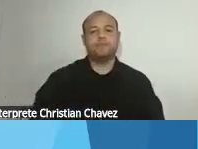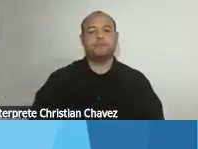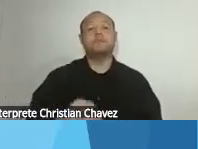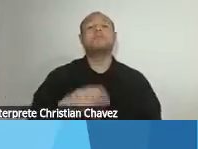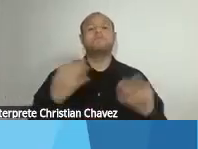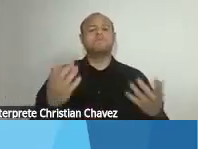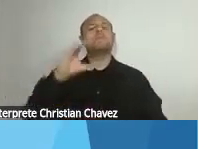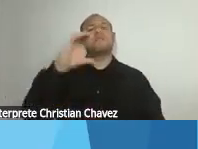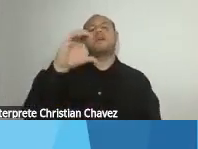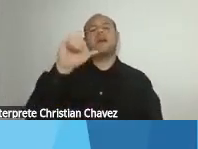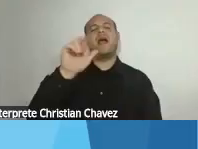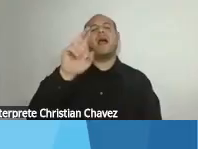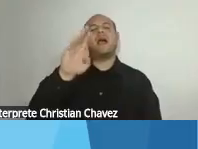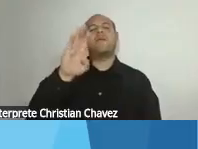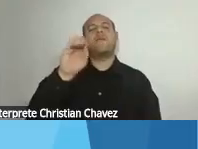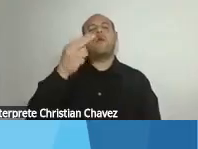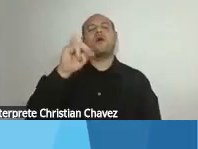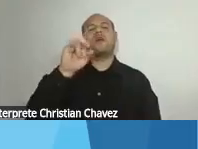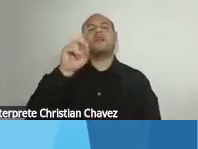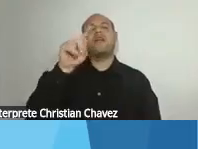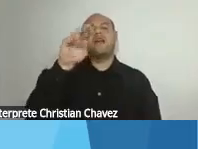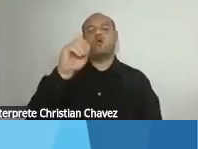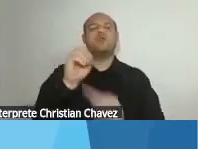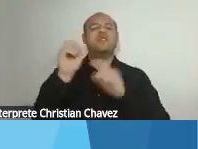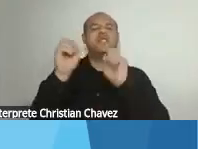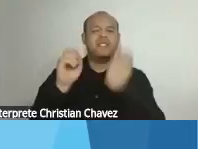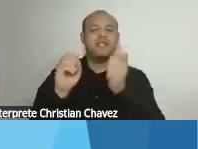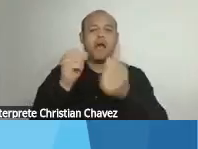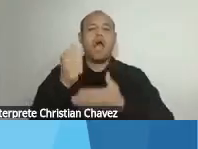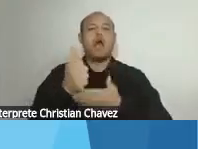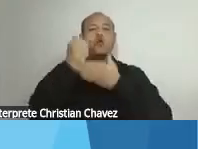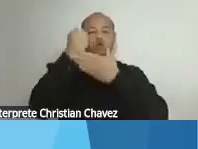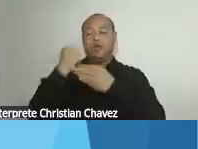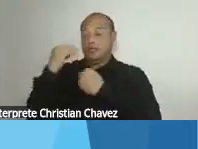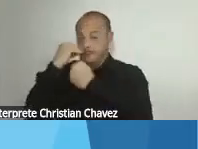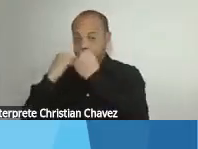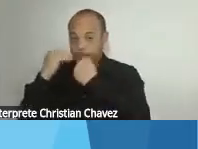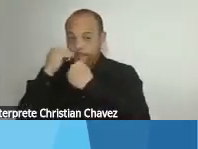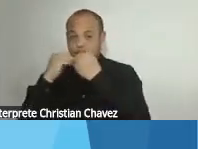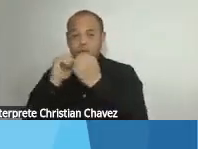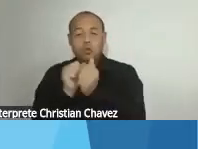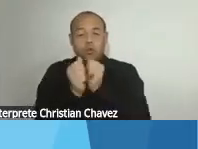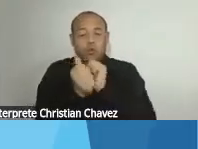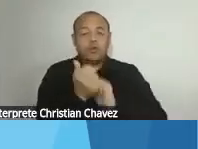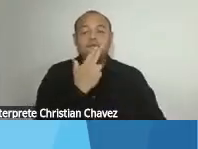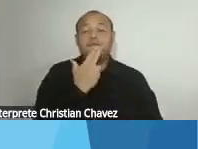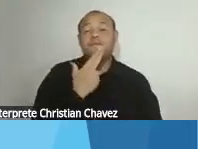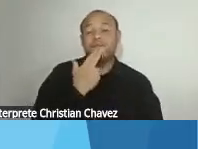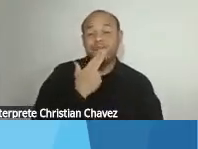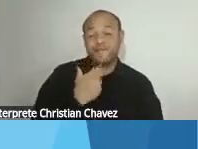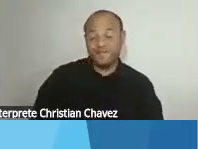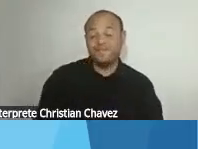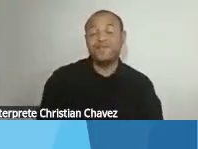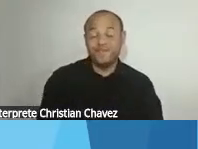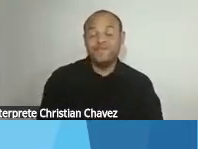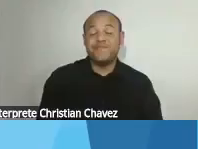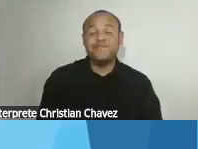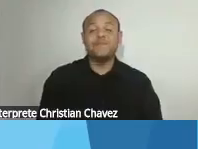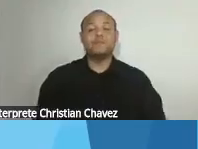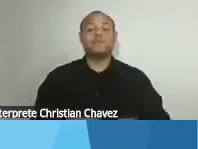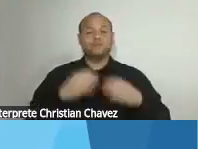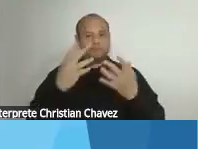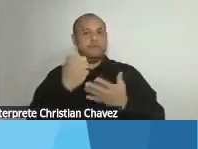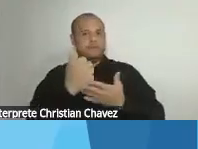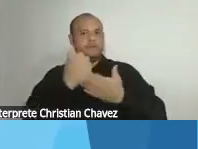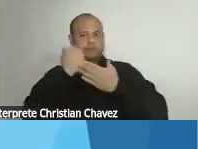un sabor dulce a los alimentos. También el carbohidrato, otra de sus funciones es que nos ayudan a que no nos